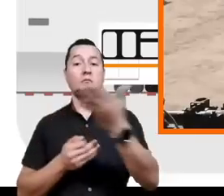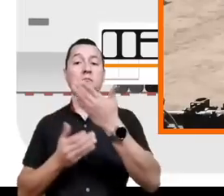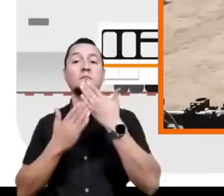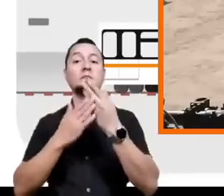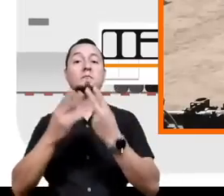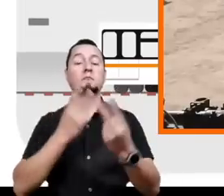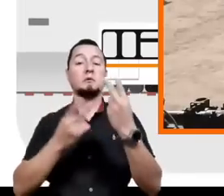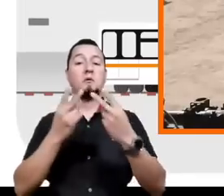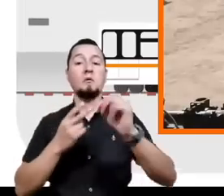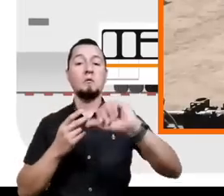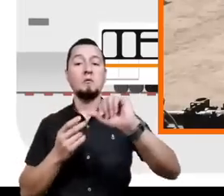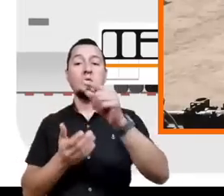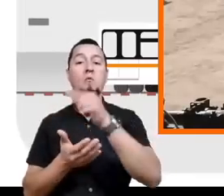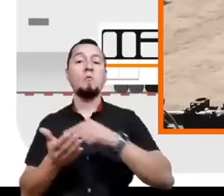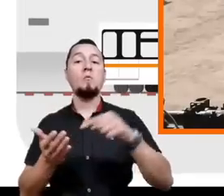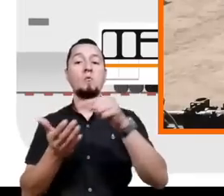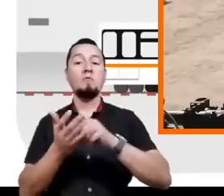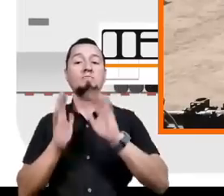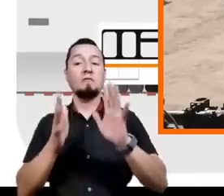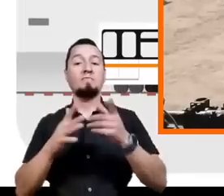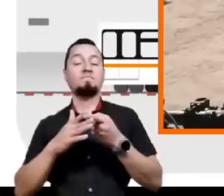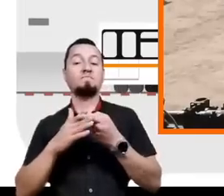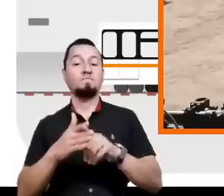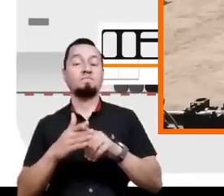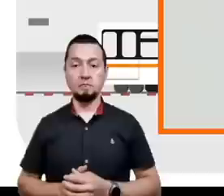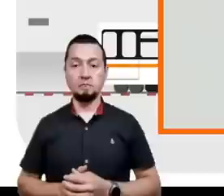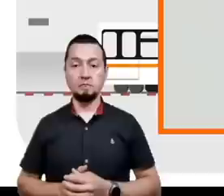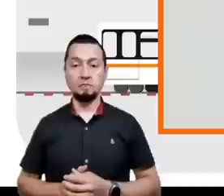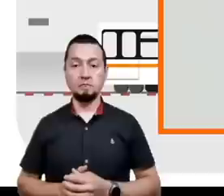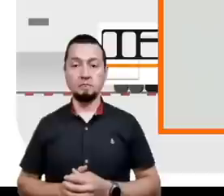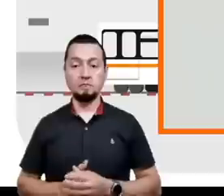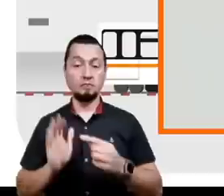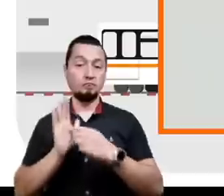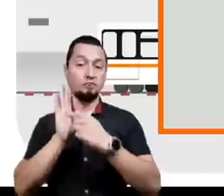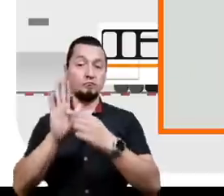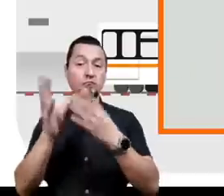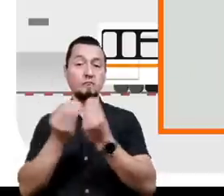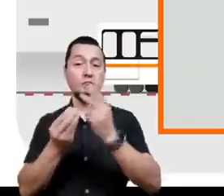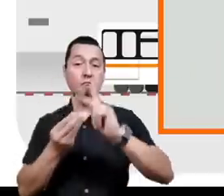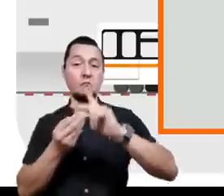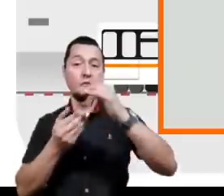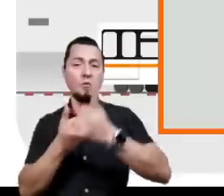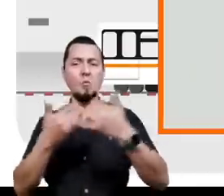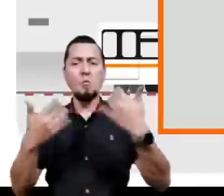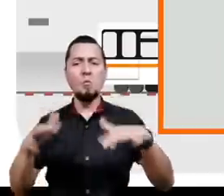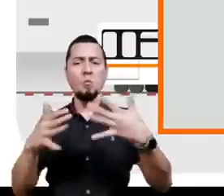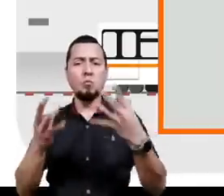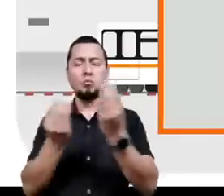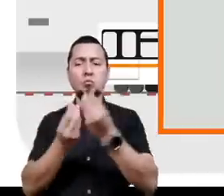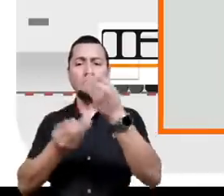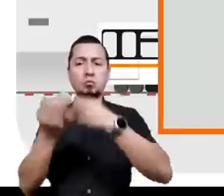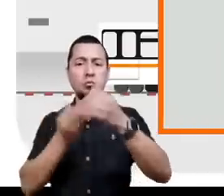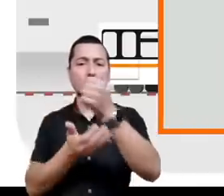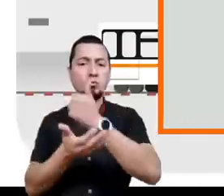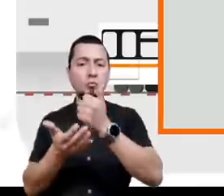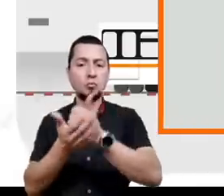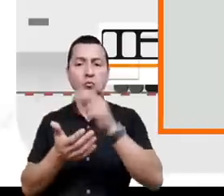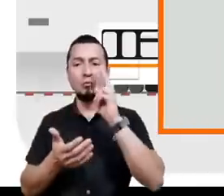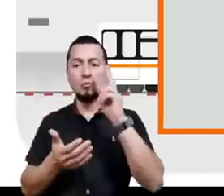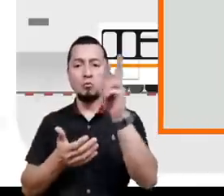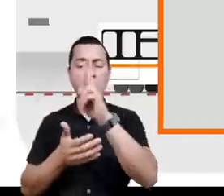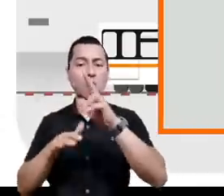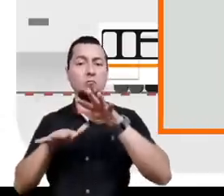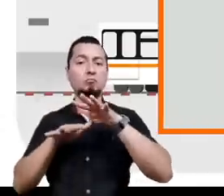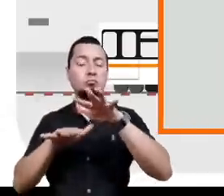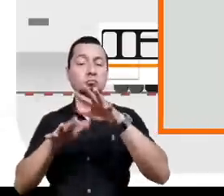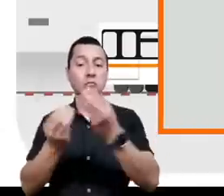y Transportes, Jorge Nuño, y el gobernador de la entidad dieron el banderazo de arranque a la construcción